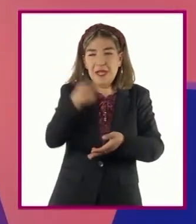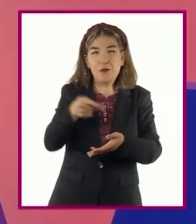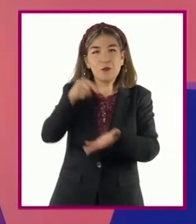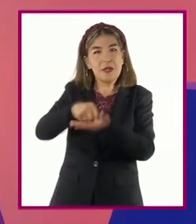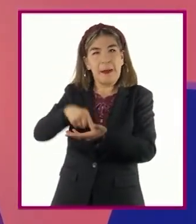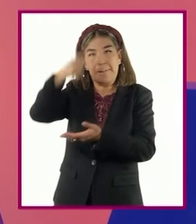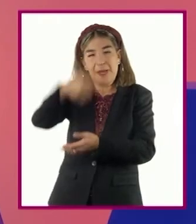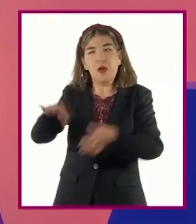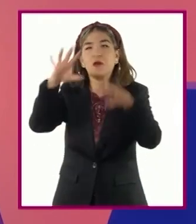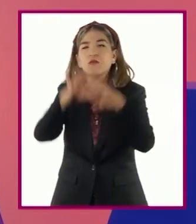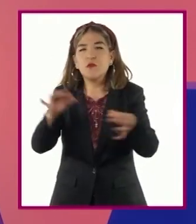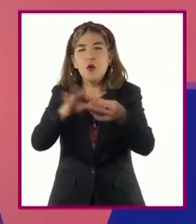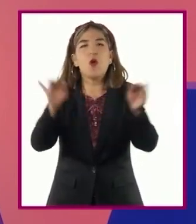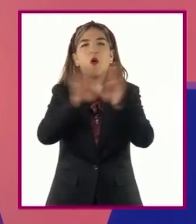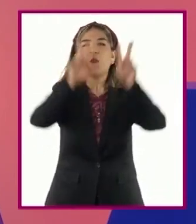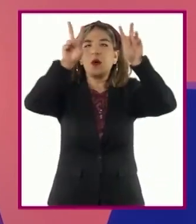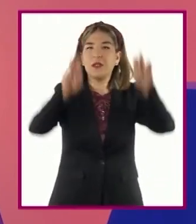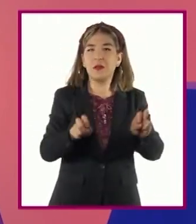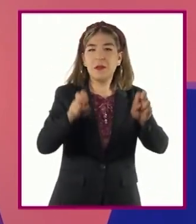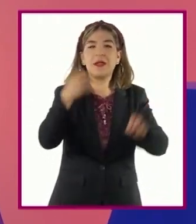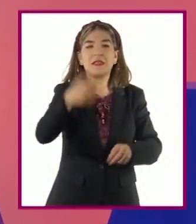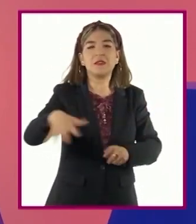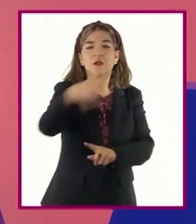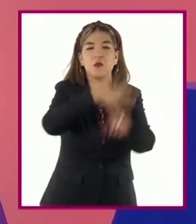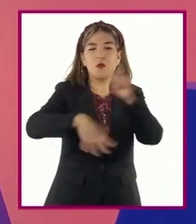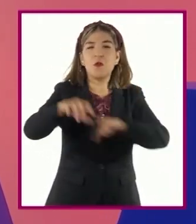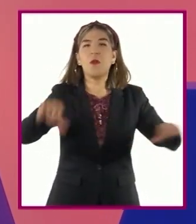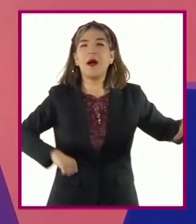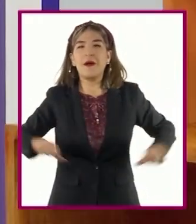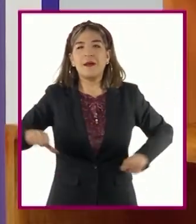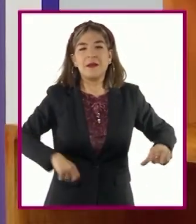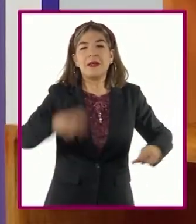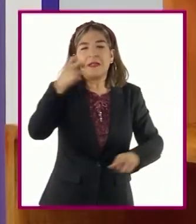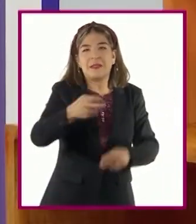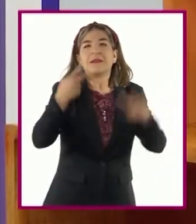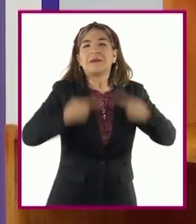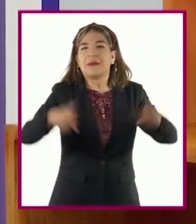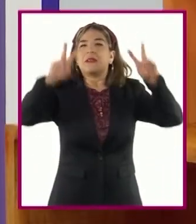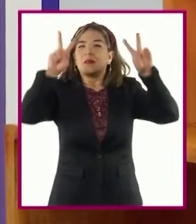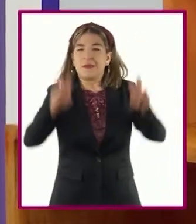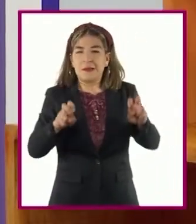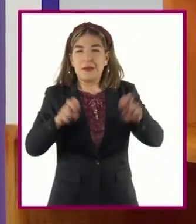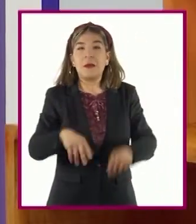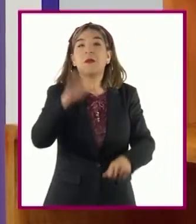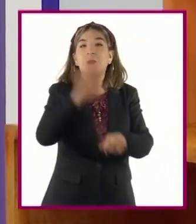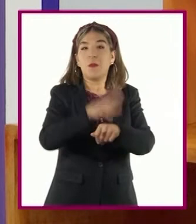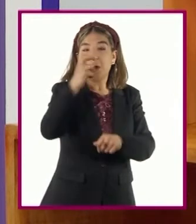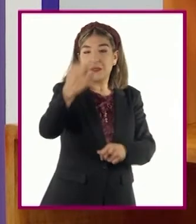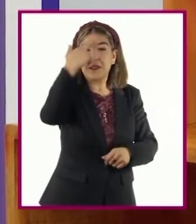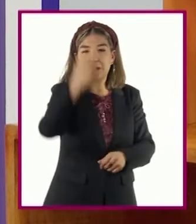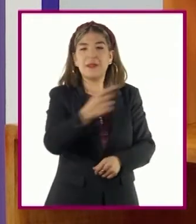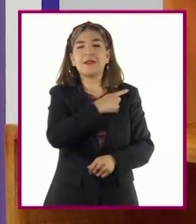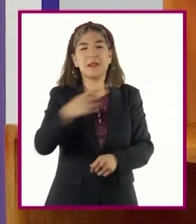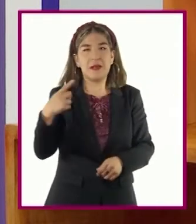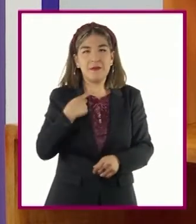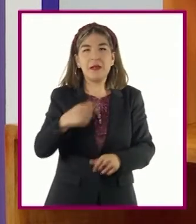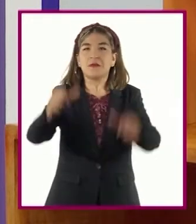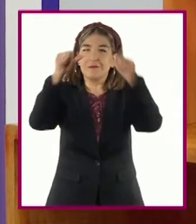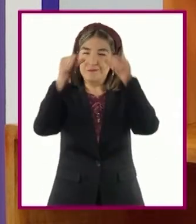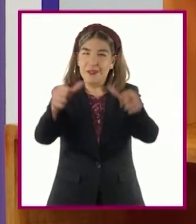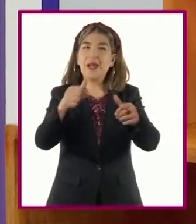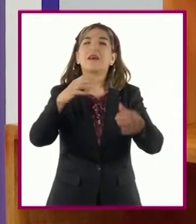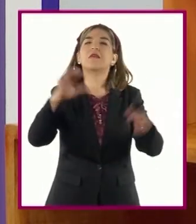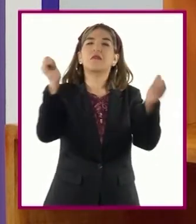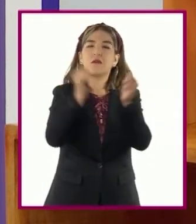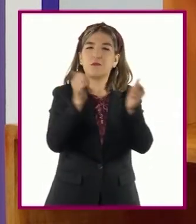para conducir la temática o aspecto de las intervenciones de los ponentes, y para ello deberá escuchar con atención